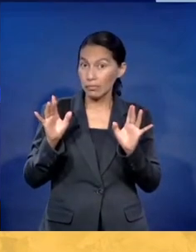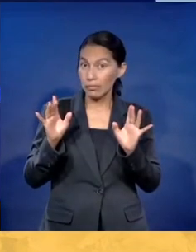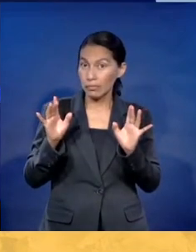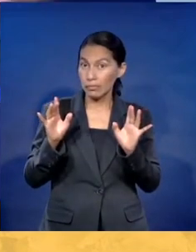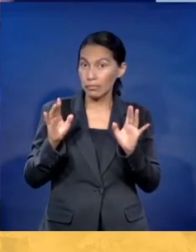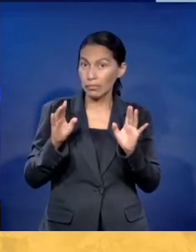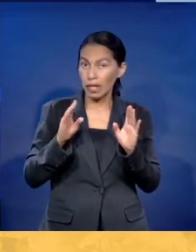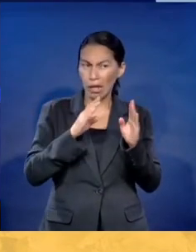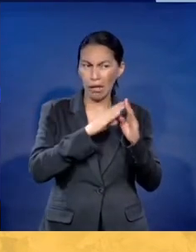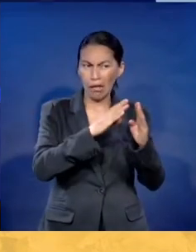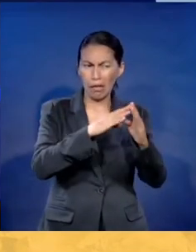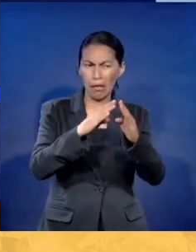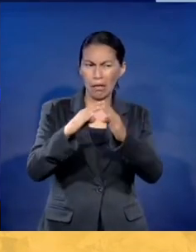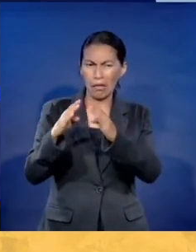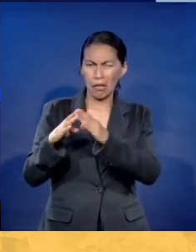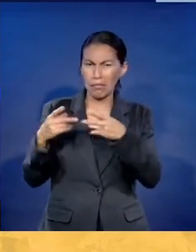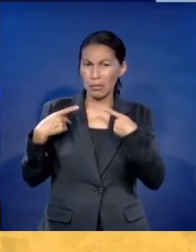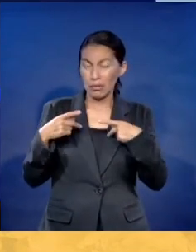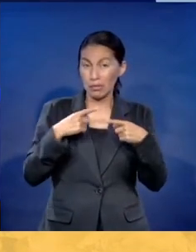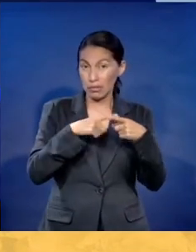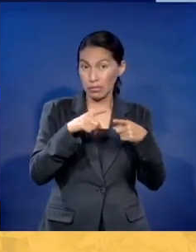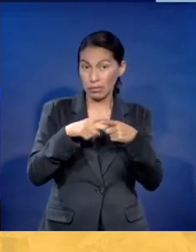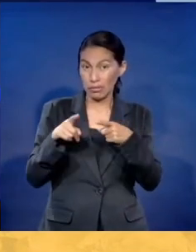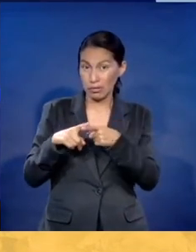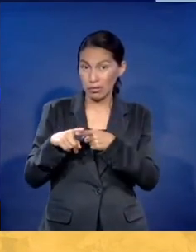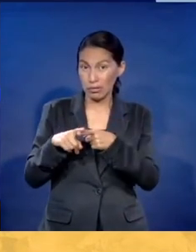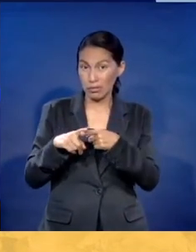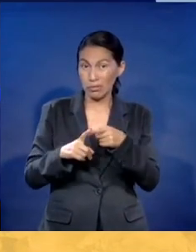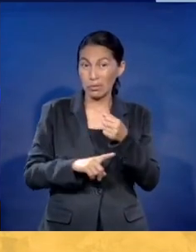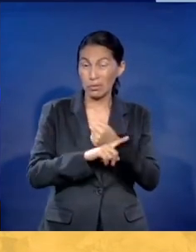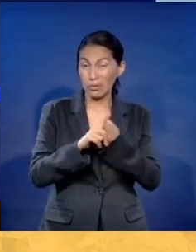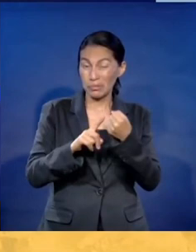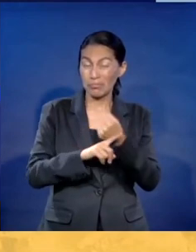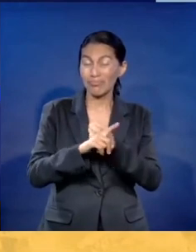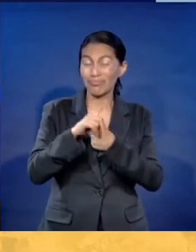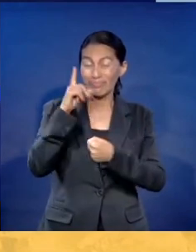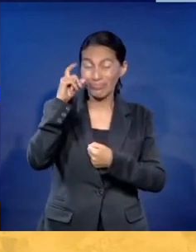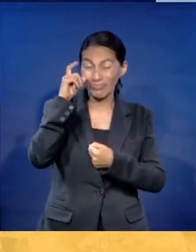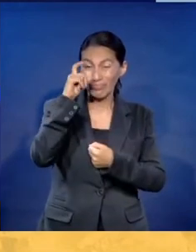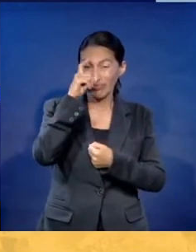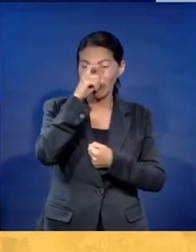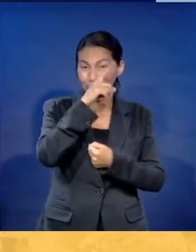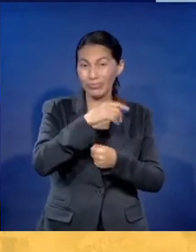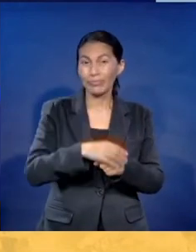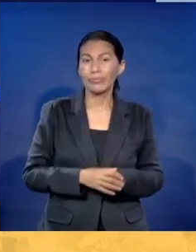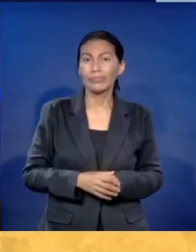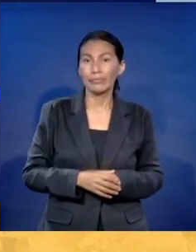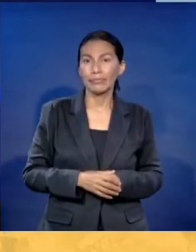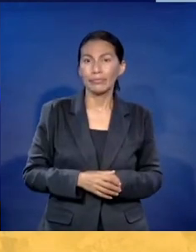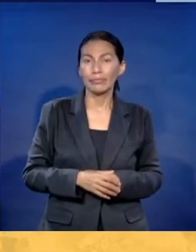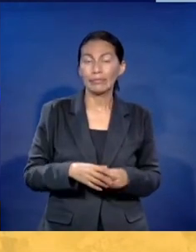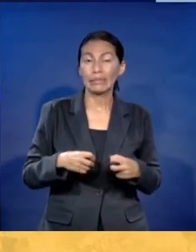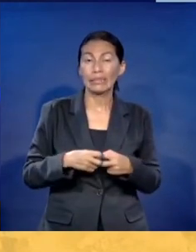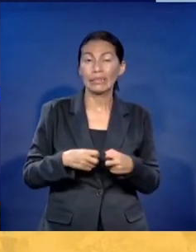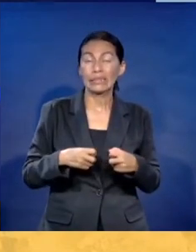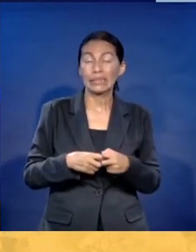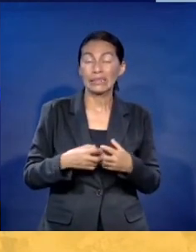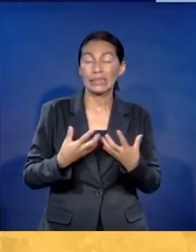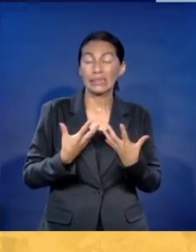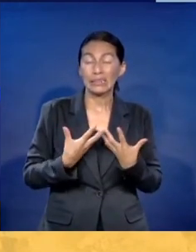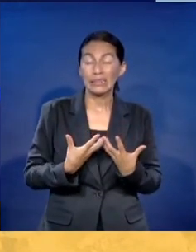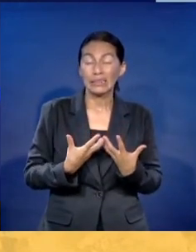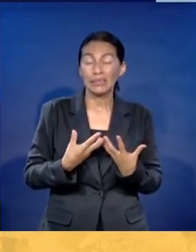de él en la mía en la de muchas personas los problemas estaban fuertes y eran ambientes muy tensos